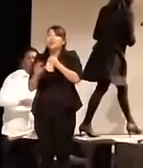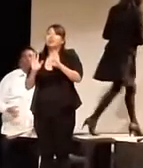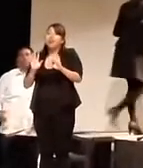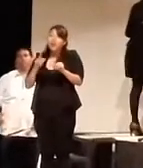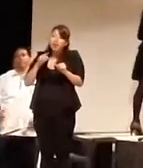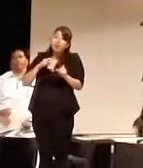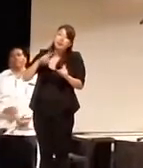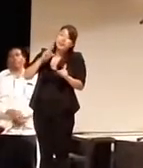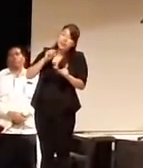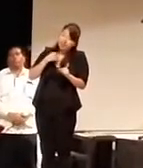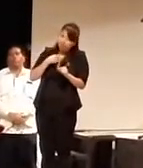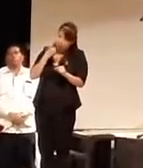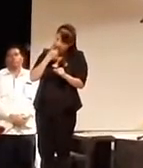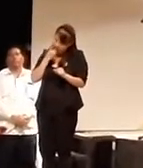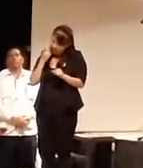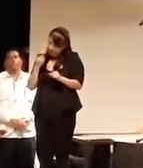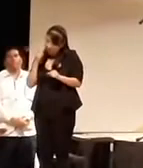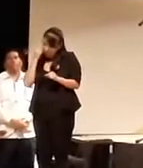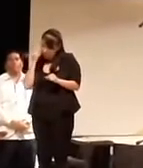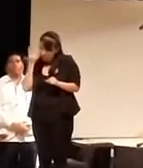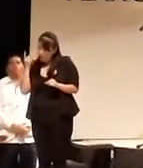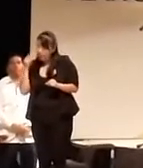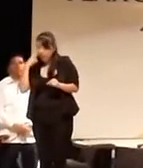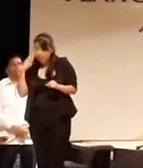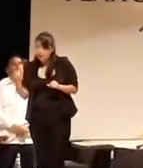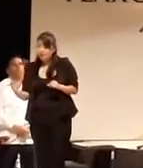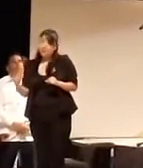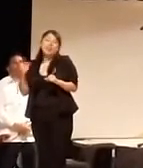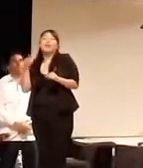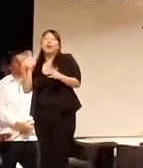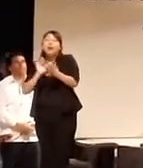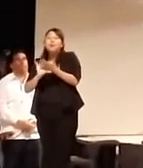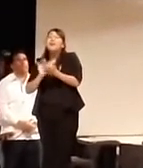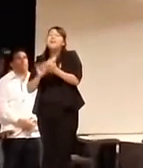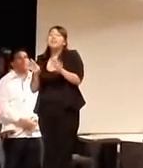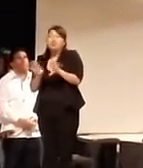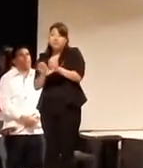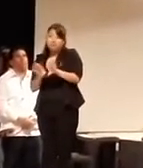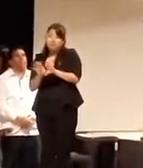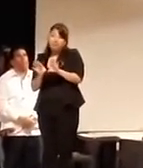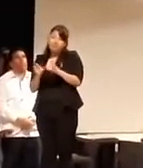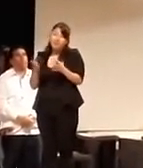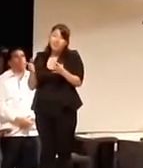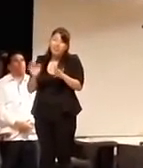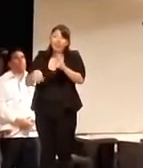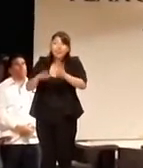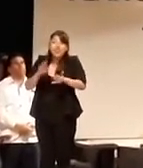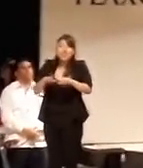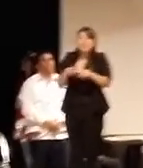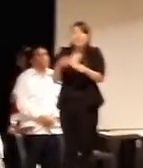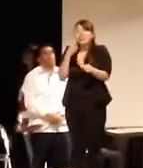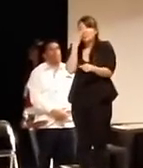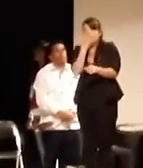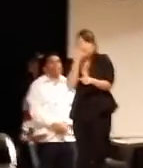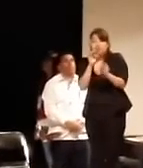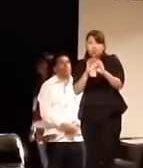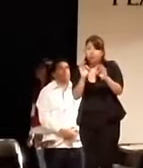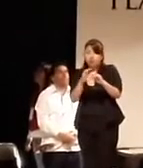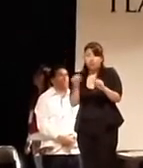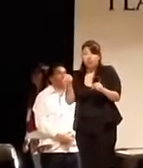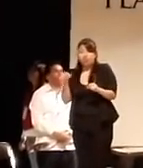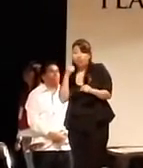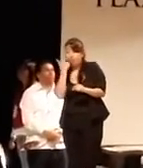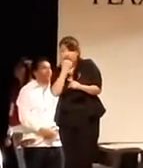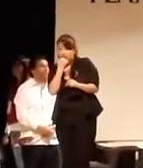escuela, en varias ocasiones, pierde significado para ellos y también ellos solo significan